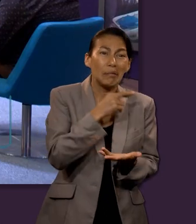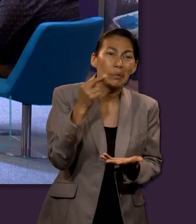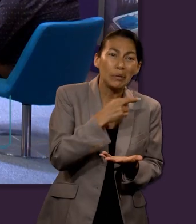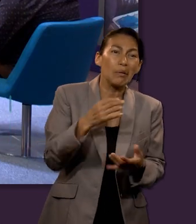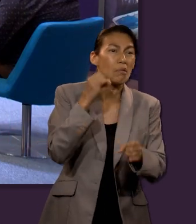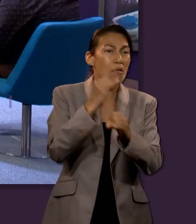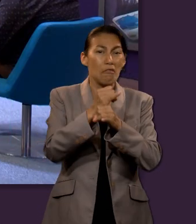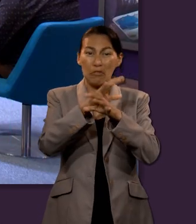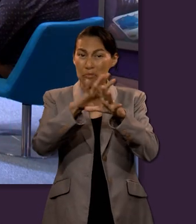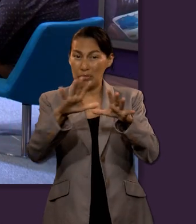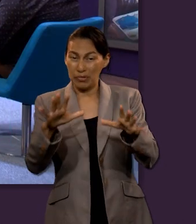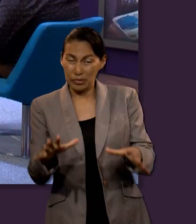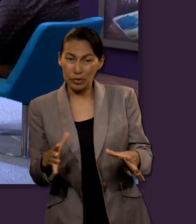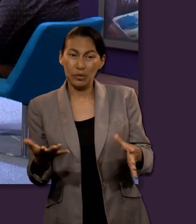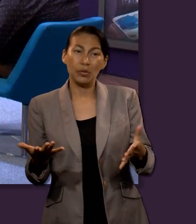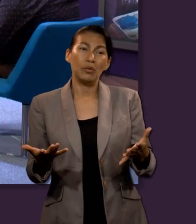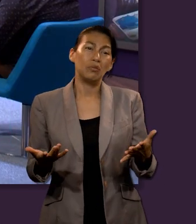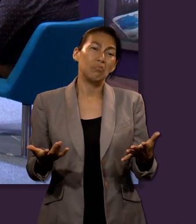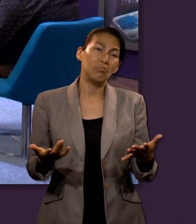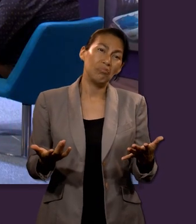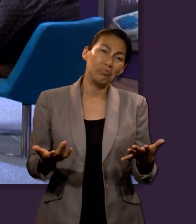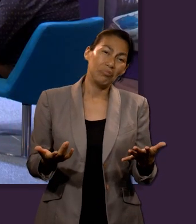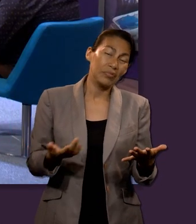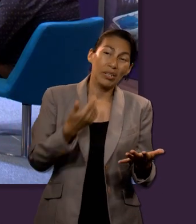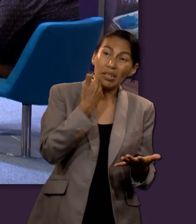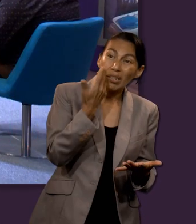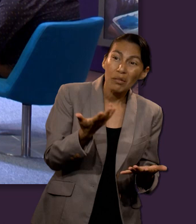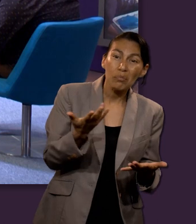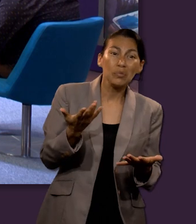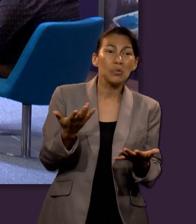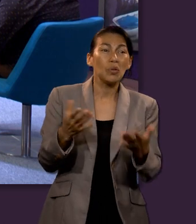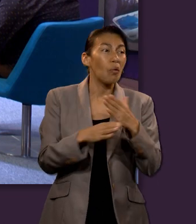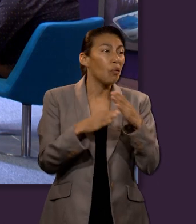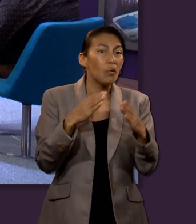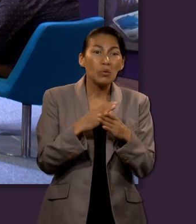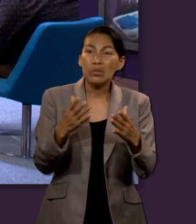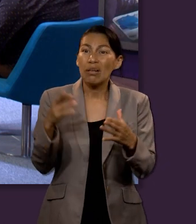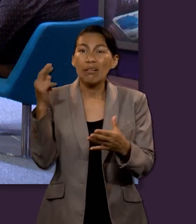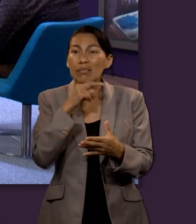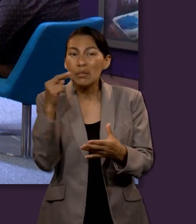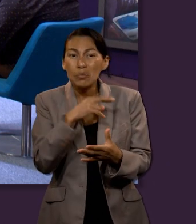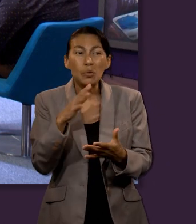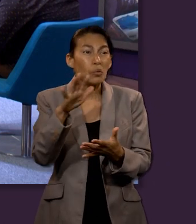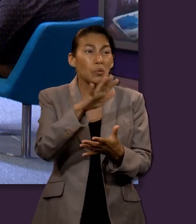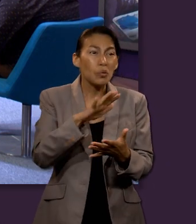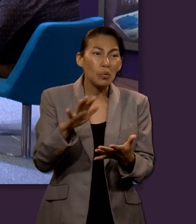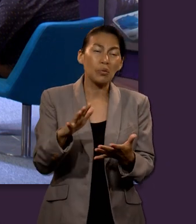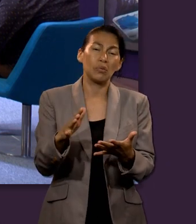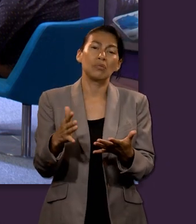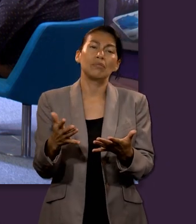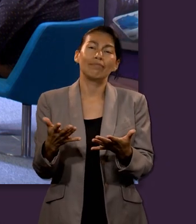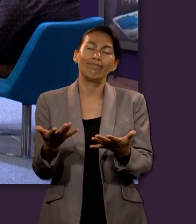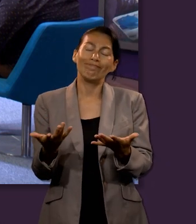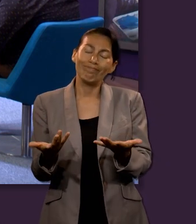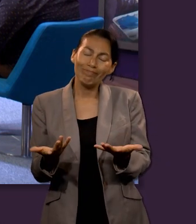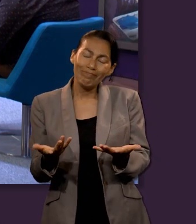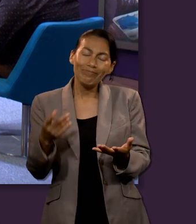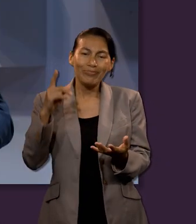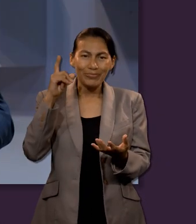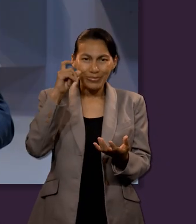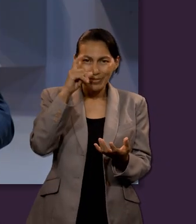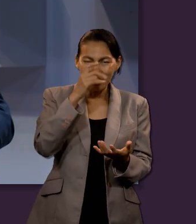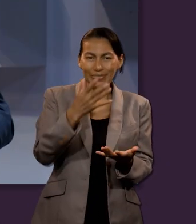que todo está aquí en la mano la información queremos tener las cosas rápidas